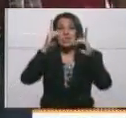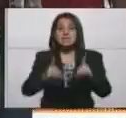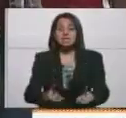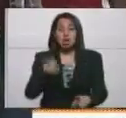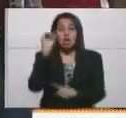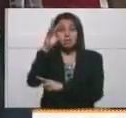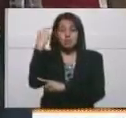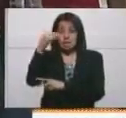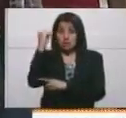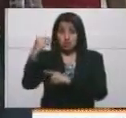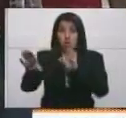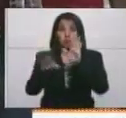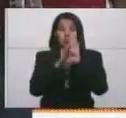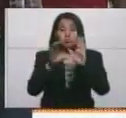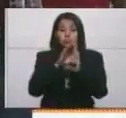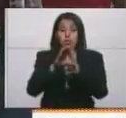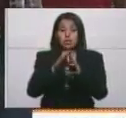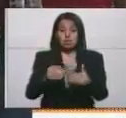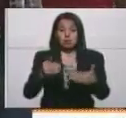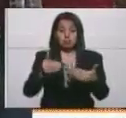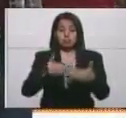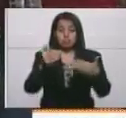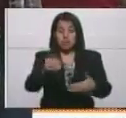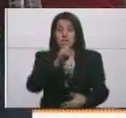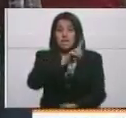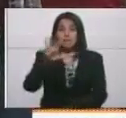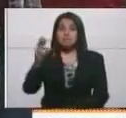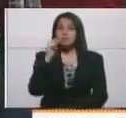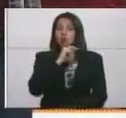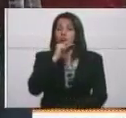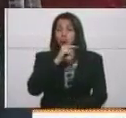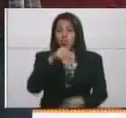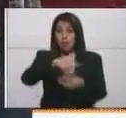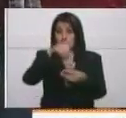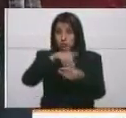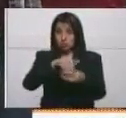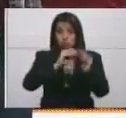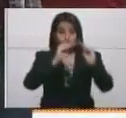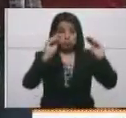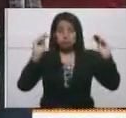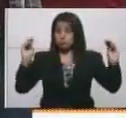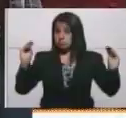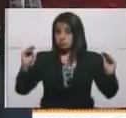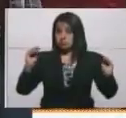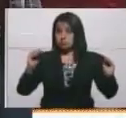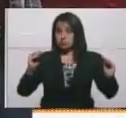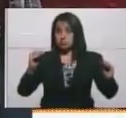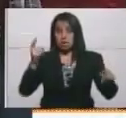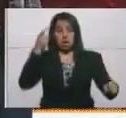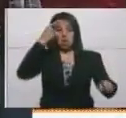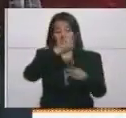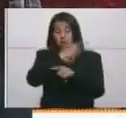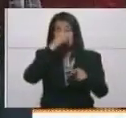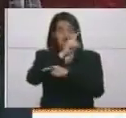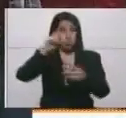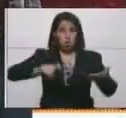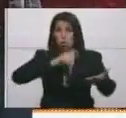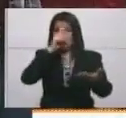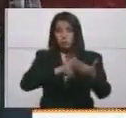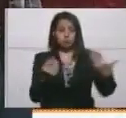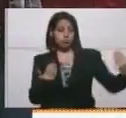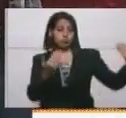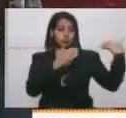Constituyente, de adelantar las elecciones para el 15 de octubre, de convocarlos bajo su mandato total y